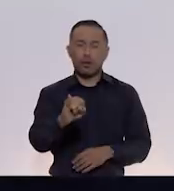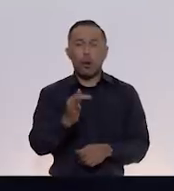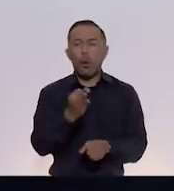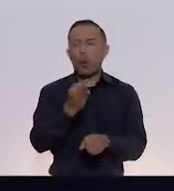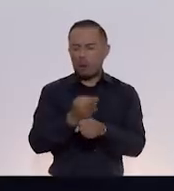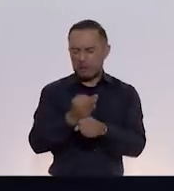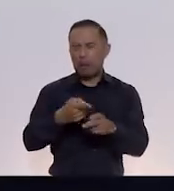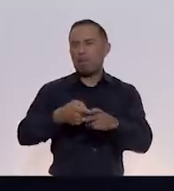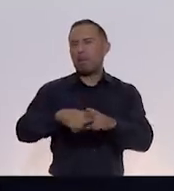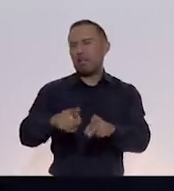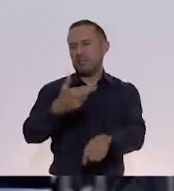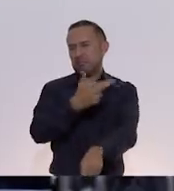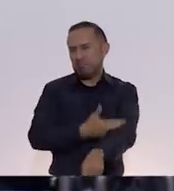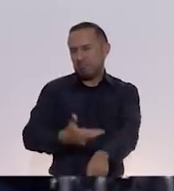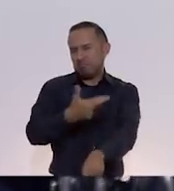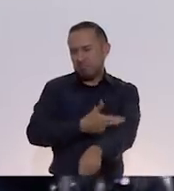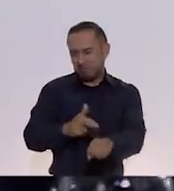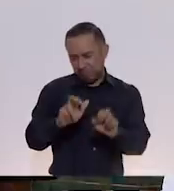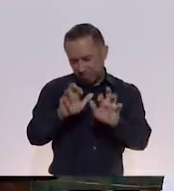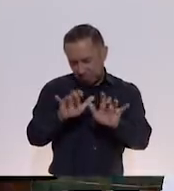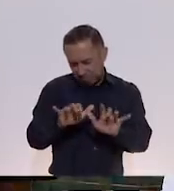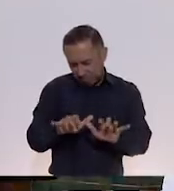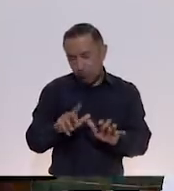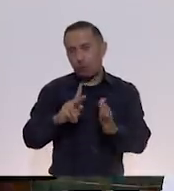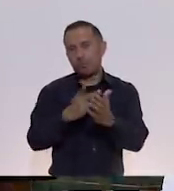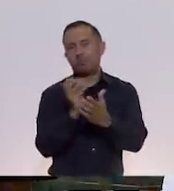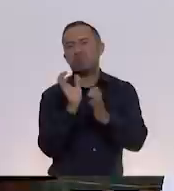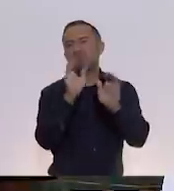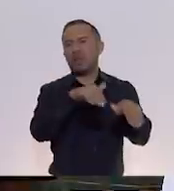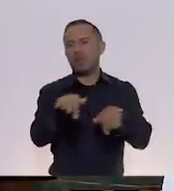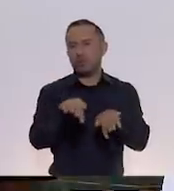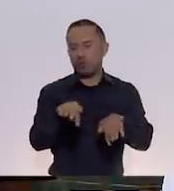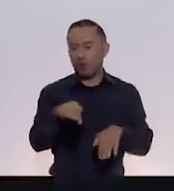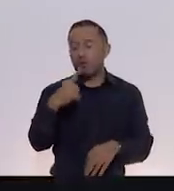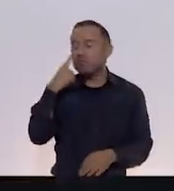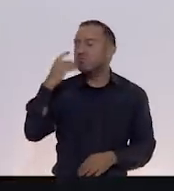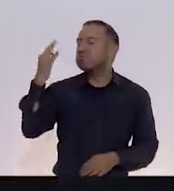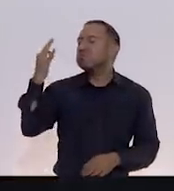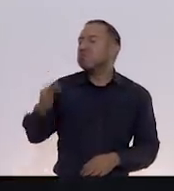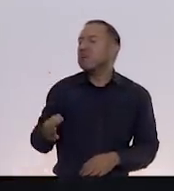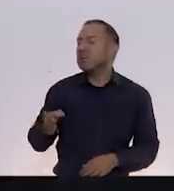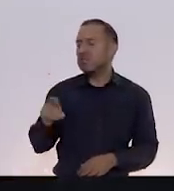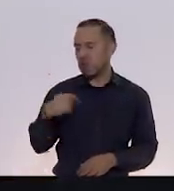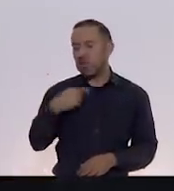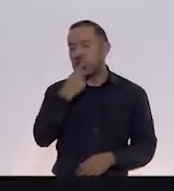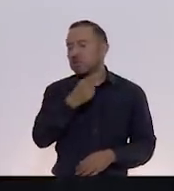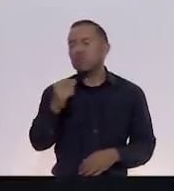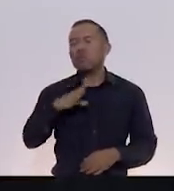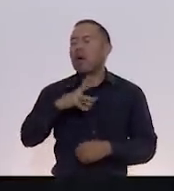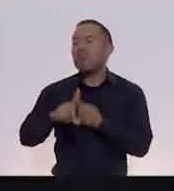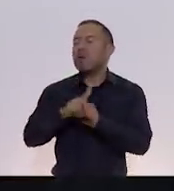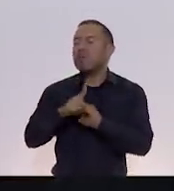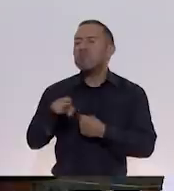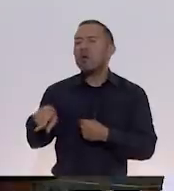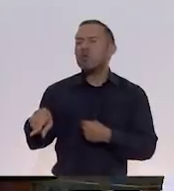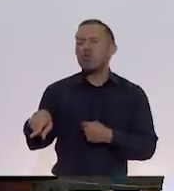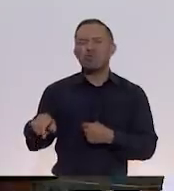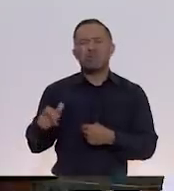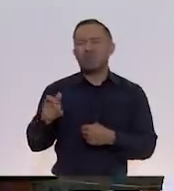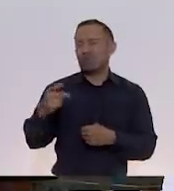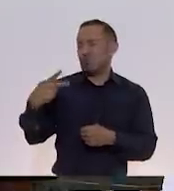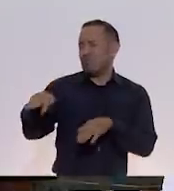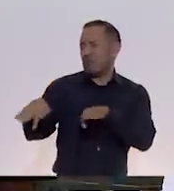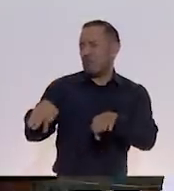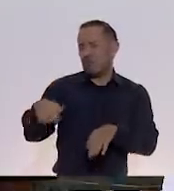los trámites para recuperar su trabajo. ¿Ya ves, tía? Te dije que no te preocuparas, que no haya problema. Que tú eres buenísima en todo lo que